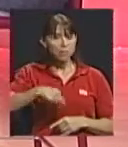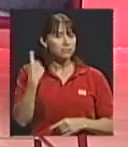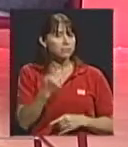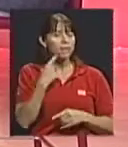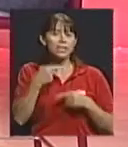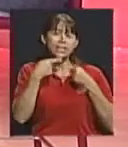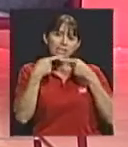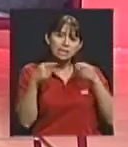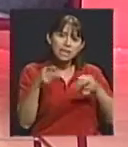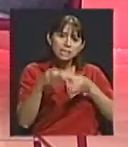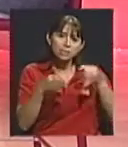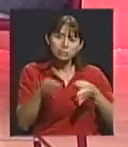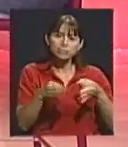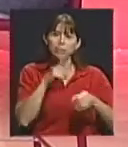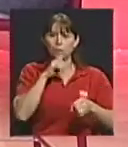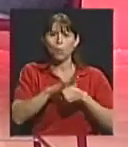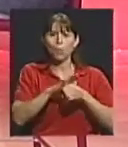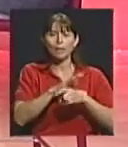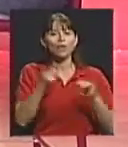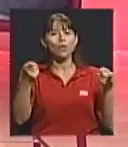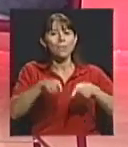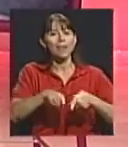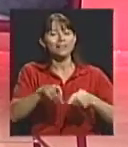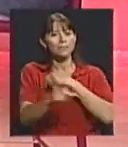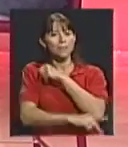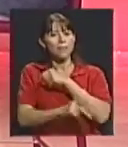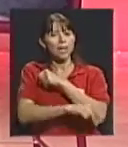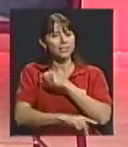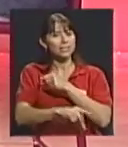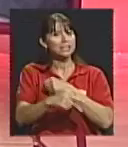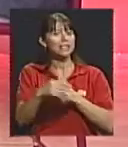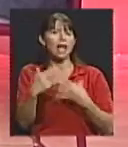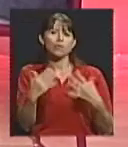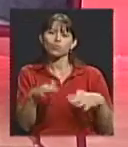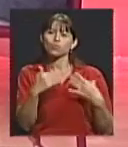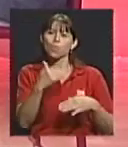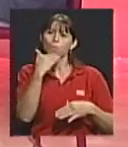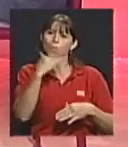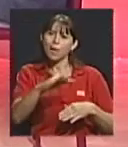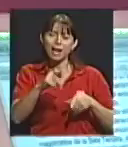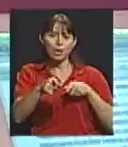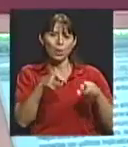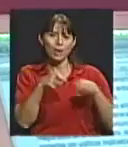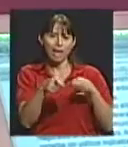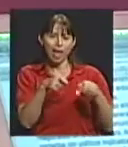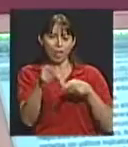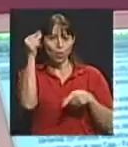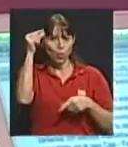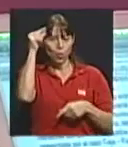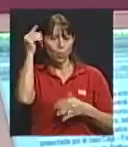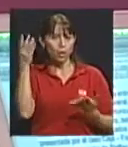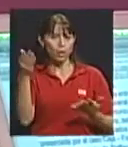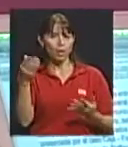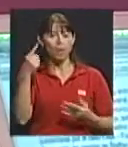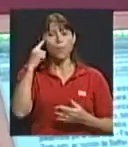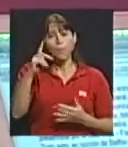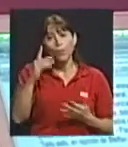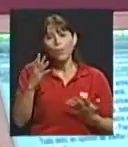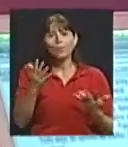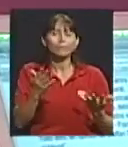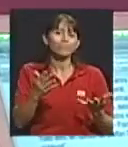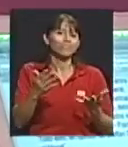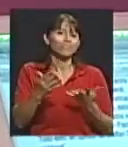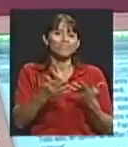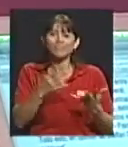cumplen lo que pasa es que el país está siendo muy mal gobernado eh Por incapacidad por falta de